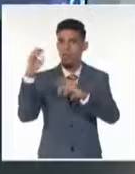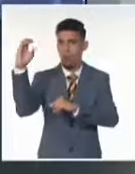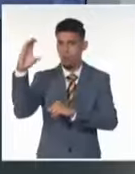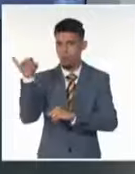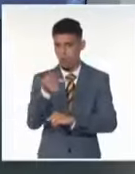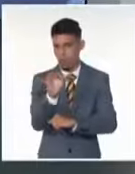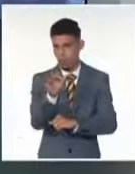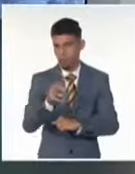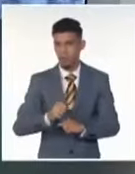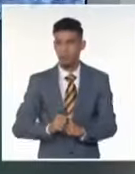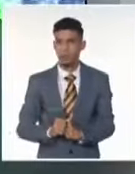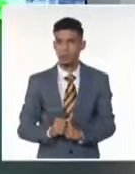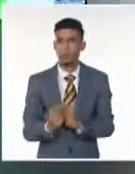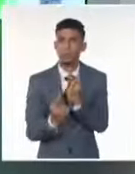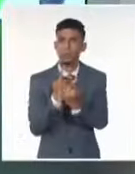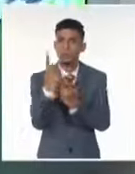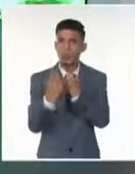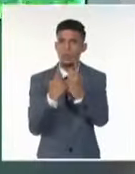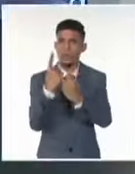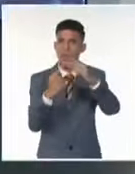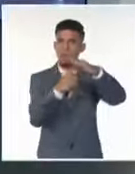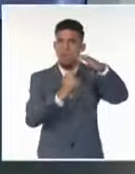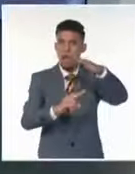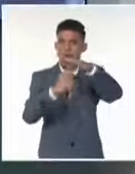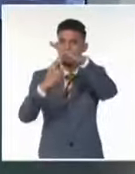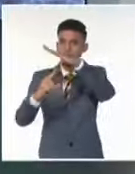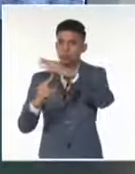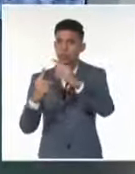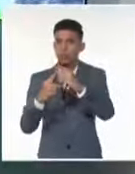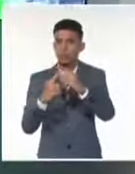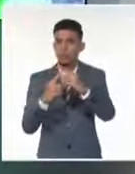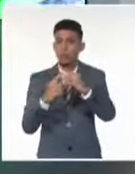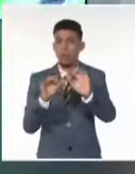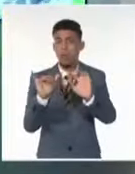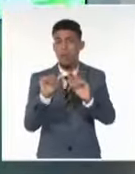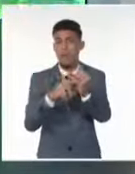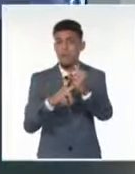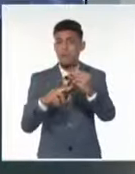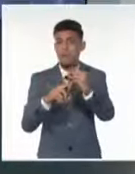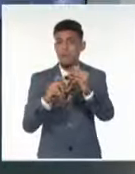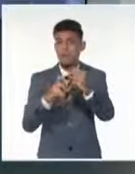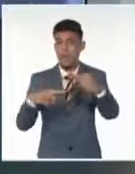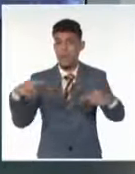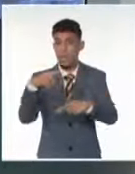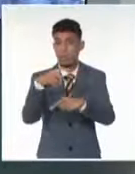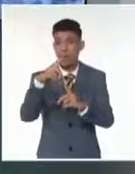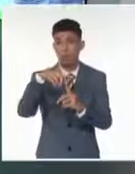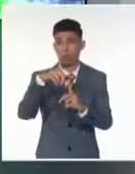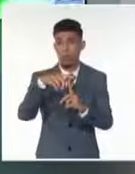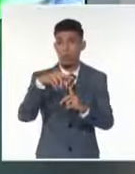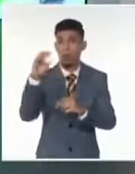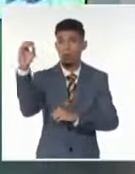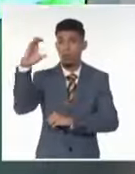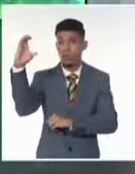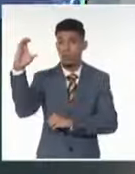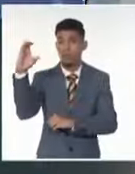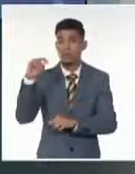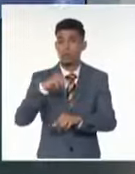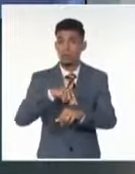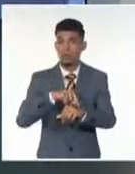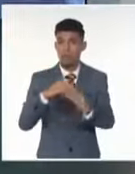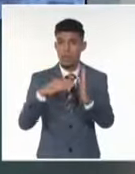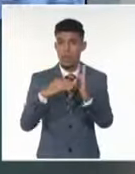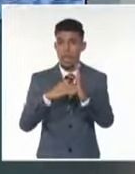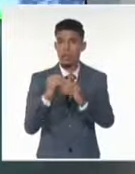decía que se han reportado algunas tormentas locales severas en provincias como es el caso de Las Tunas, también en el occidente durante horas de la tarde, con vientos